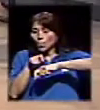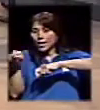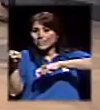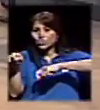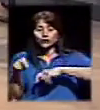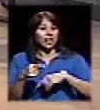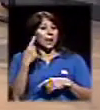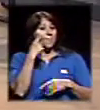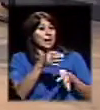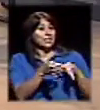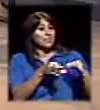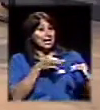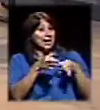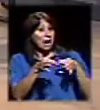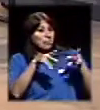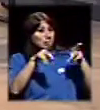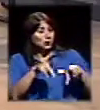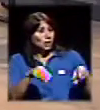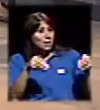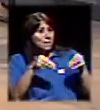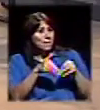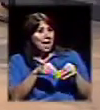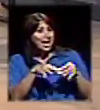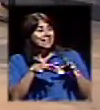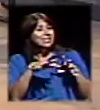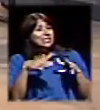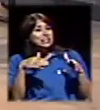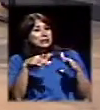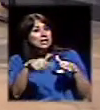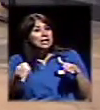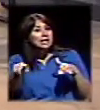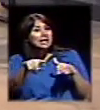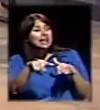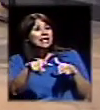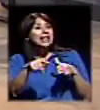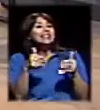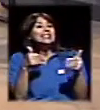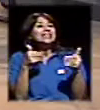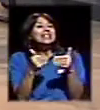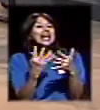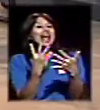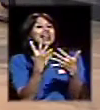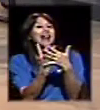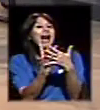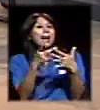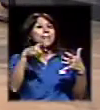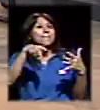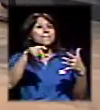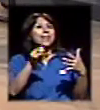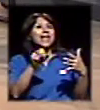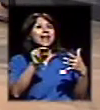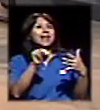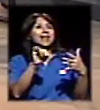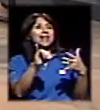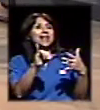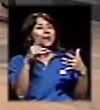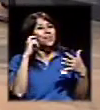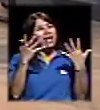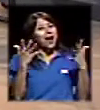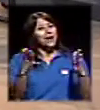la época suya y mía, cerca de la Penny, porque ahora la gente no conoce la Penny, porque ahora lo que